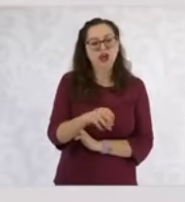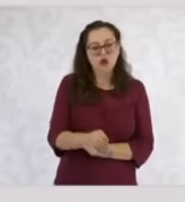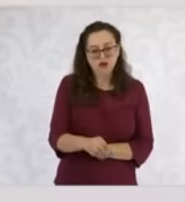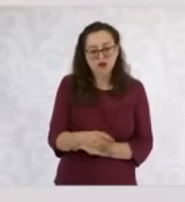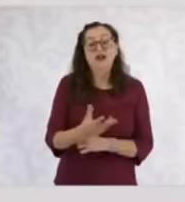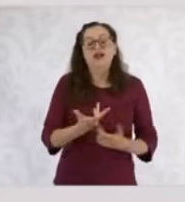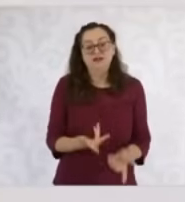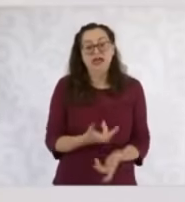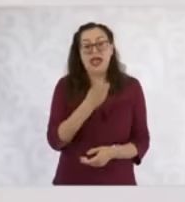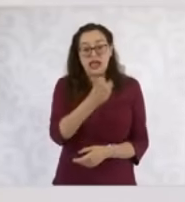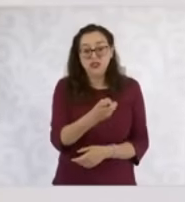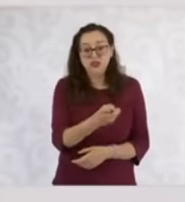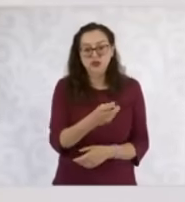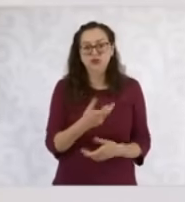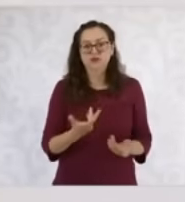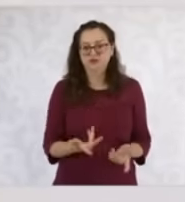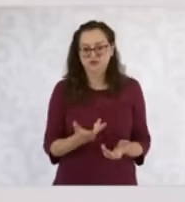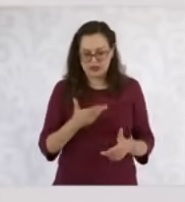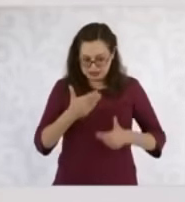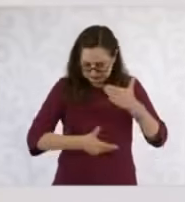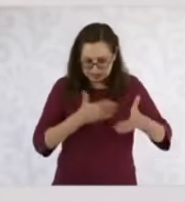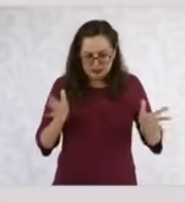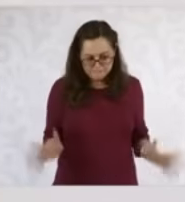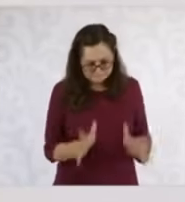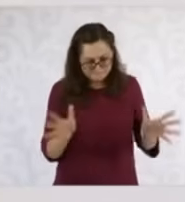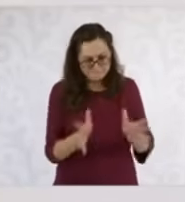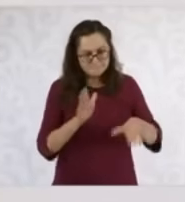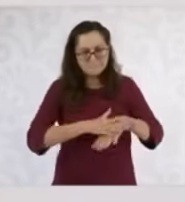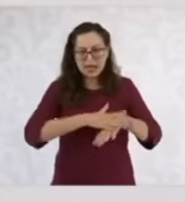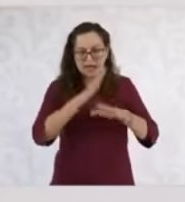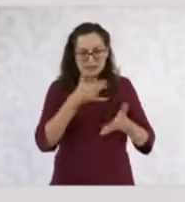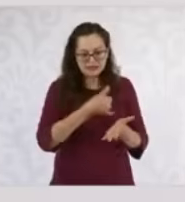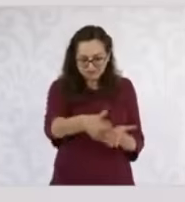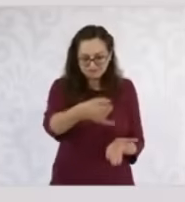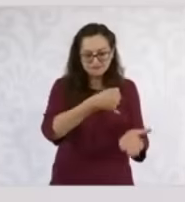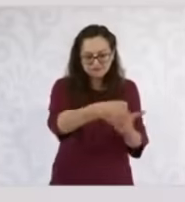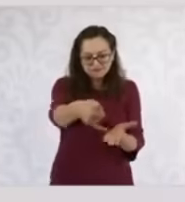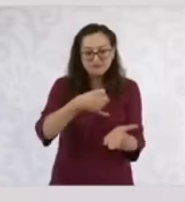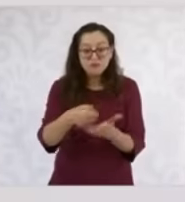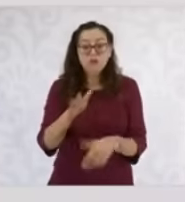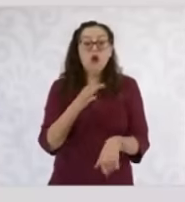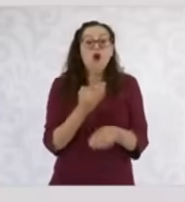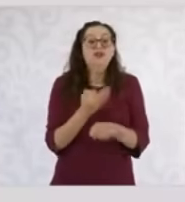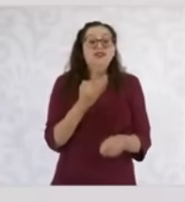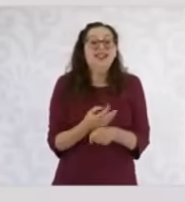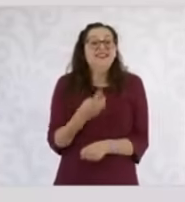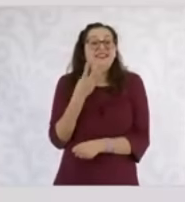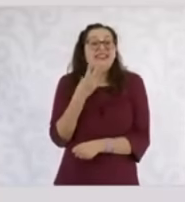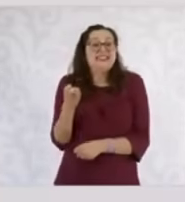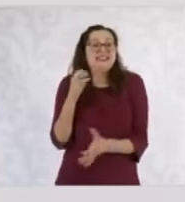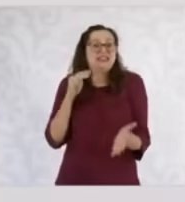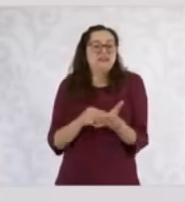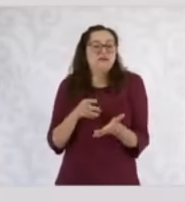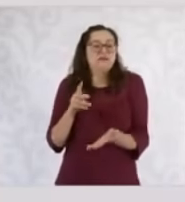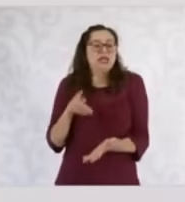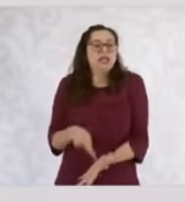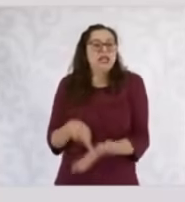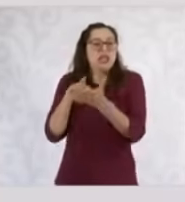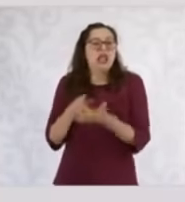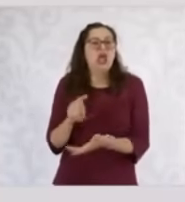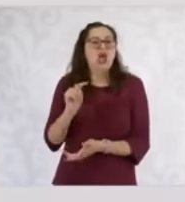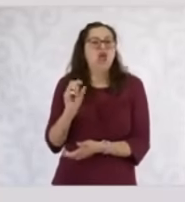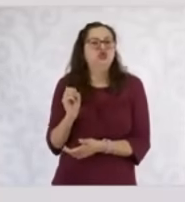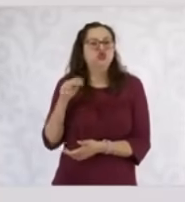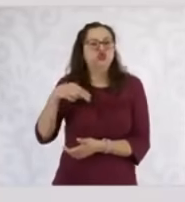porque importamos 300,000 toneladas de frijol. Por eso este programa de que